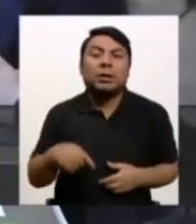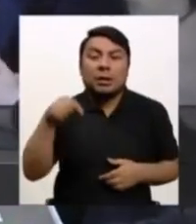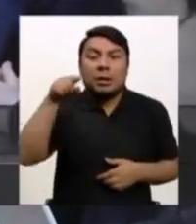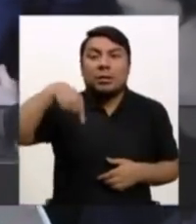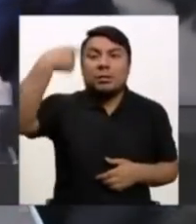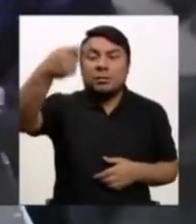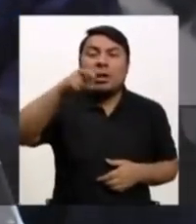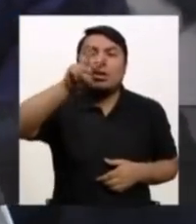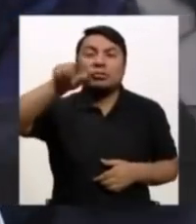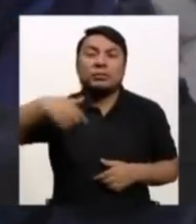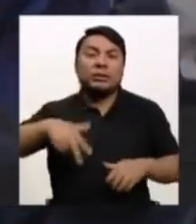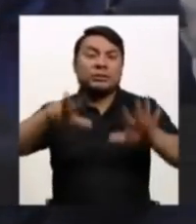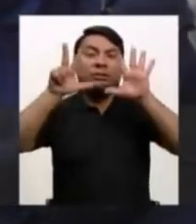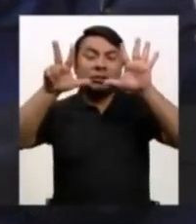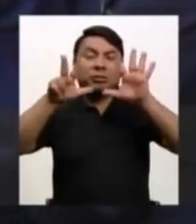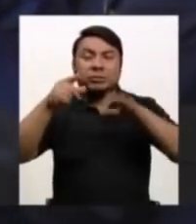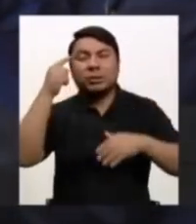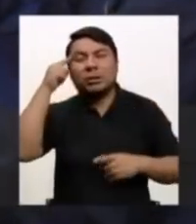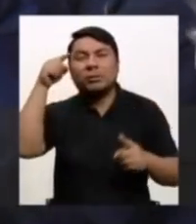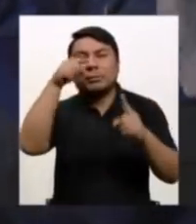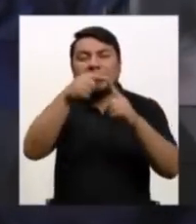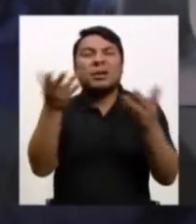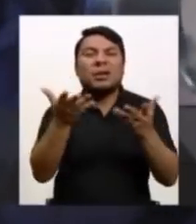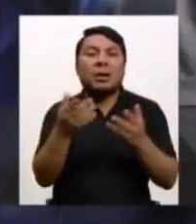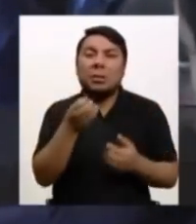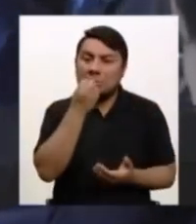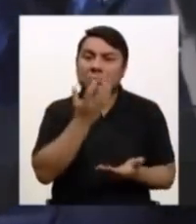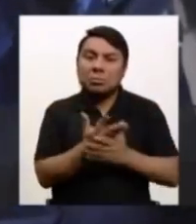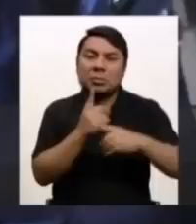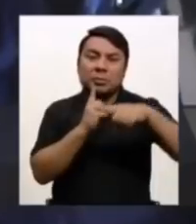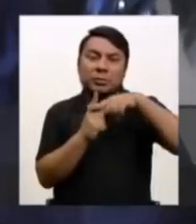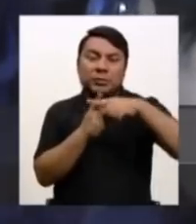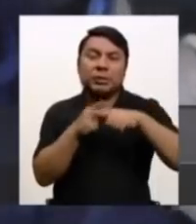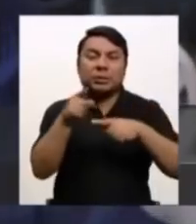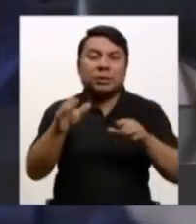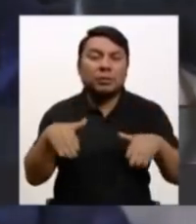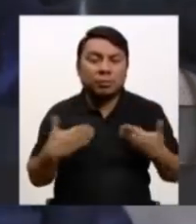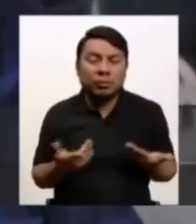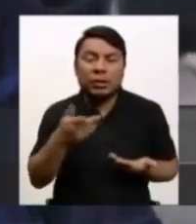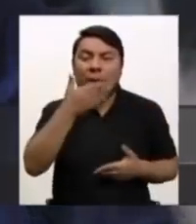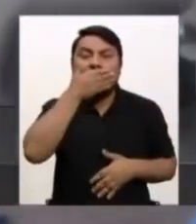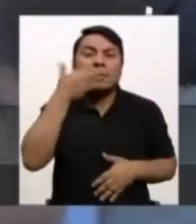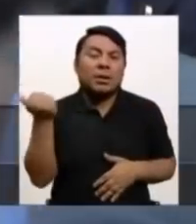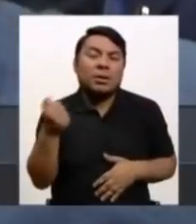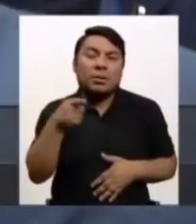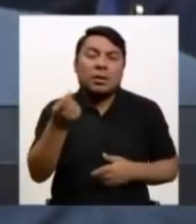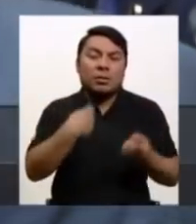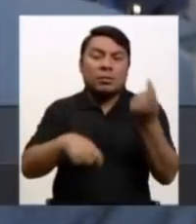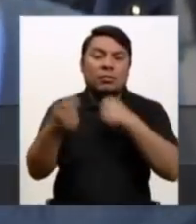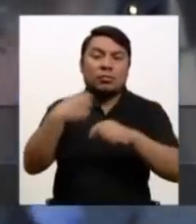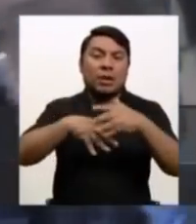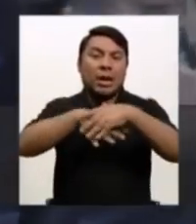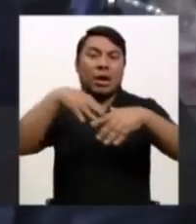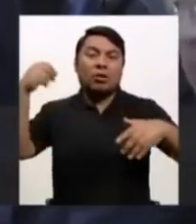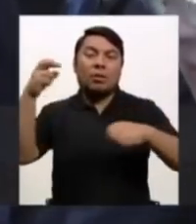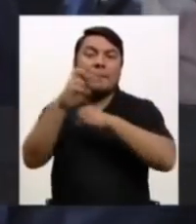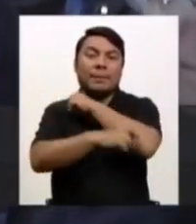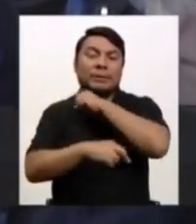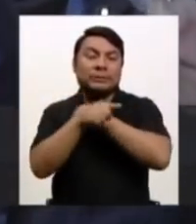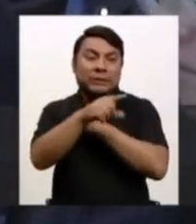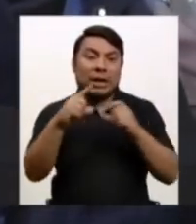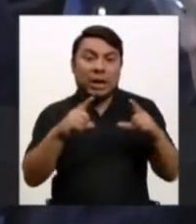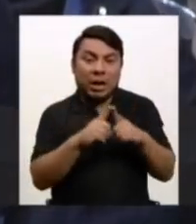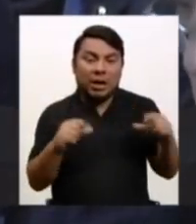2018 se ven bastante buenas y parte de ellas son las posibilidades de mejorar nuestro comercio exterior, y Japón